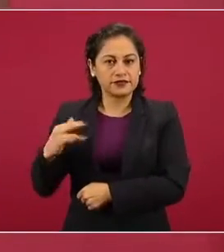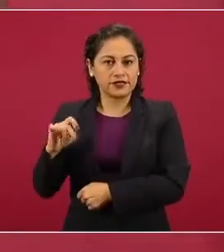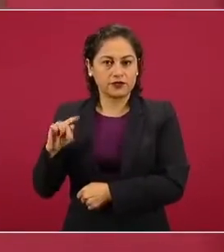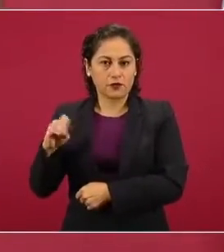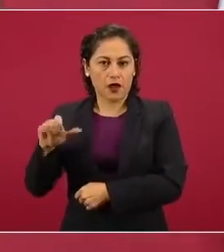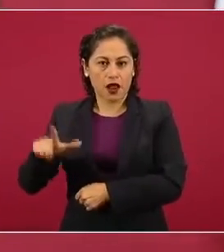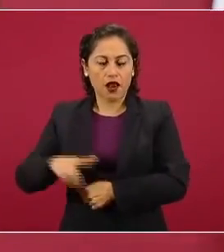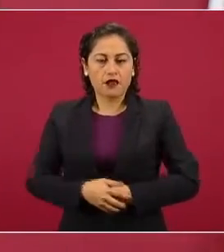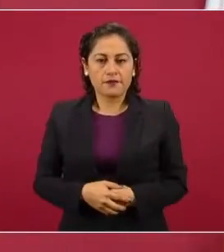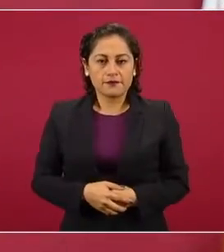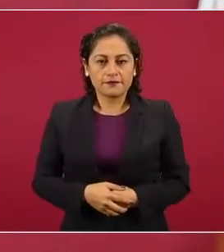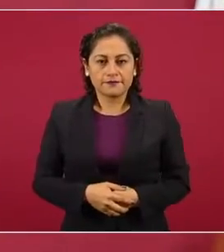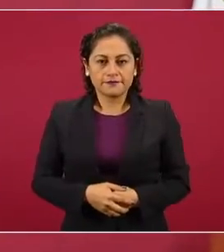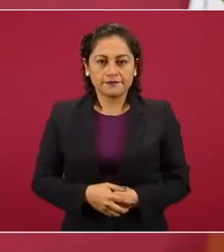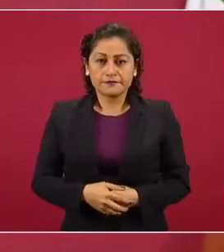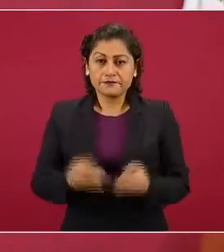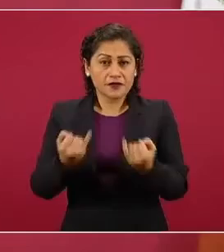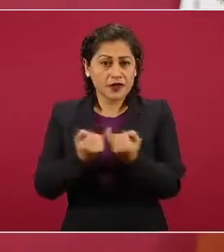como era antes